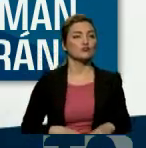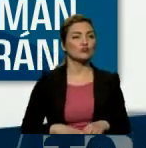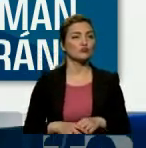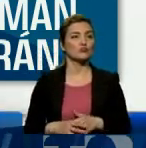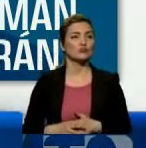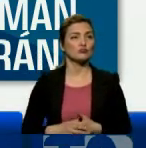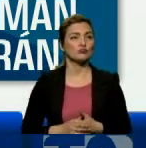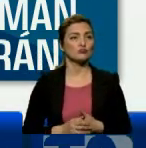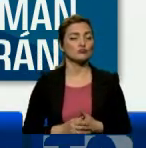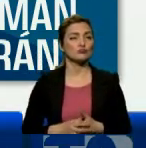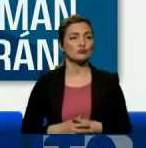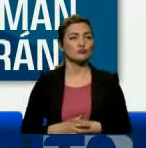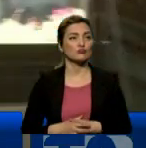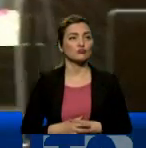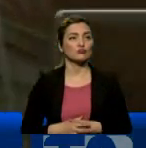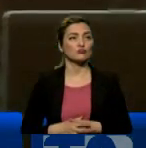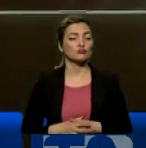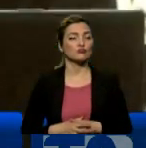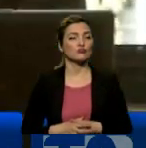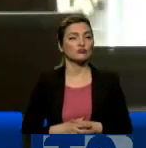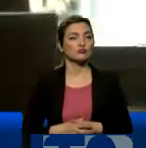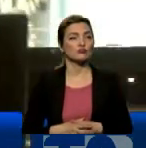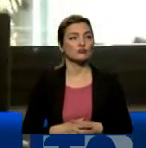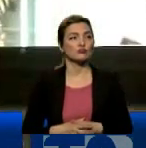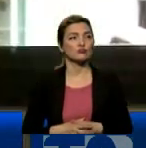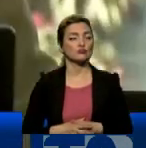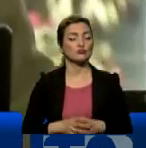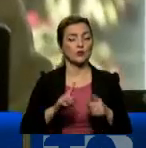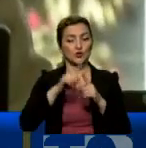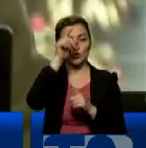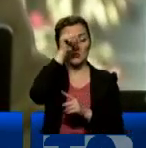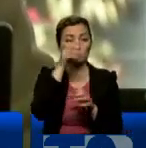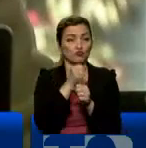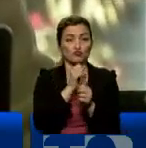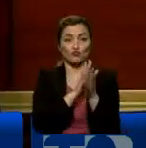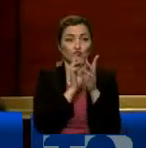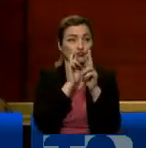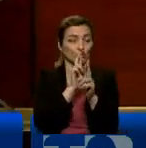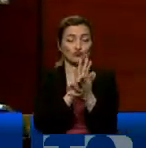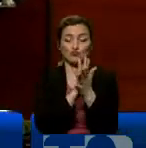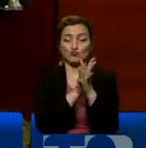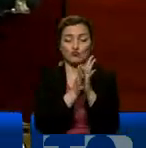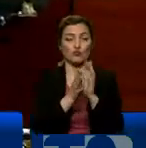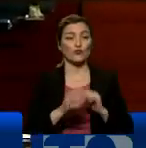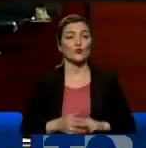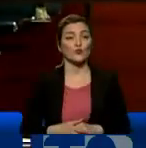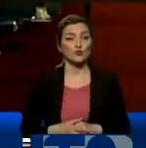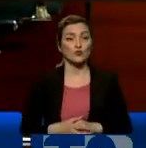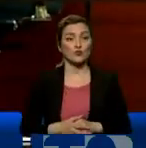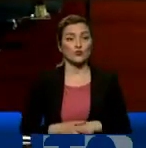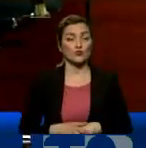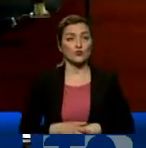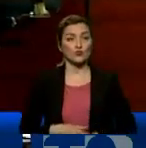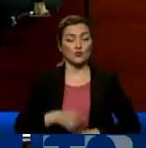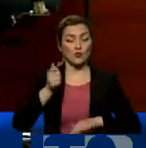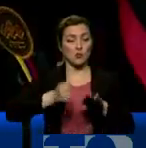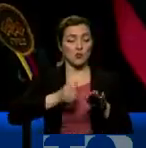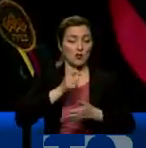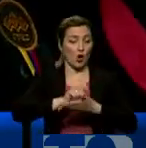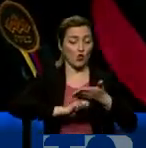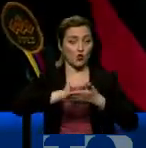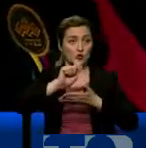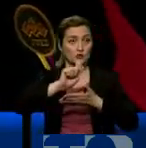Dilsa Muñoz y Wilman Terán. Pero hasta este domingo no lo hicieron. En caso de que estos magistrados den paso a la